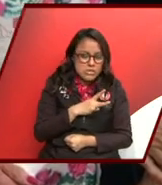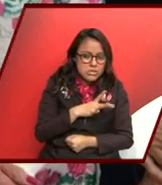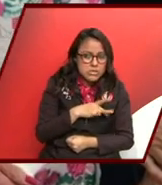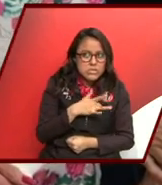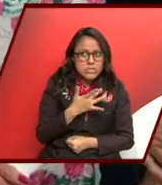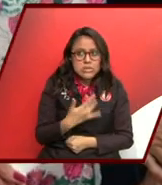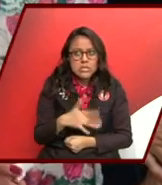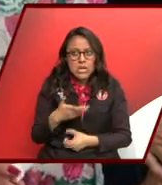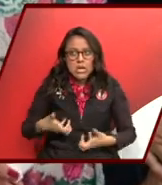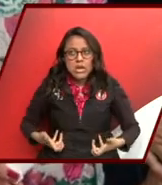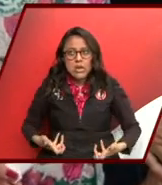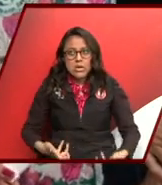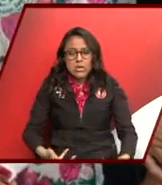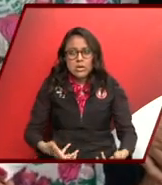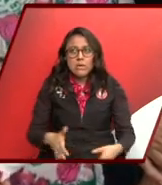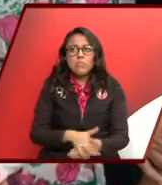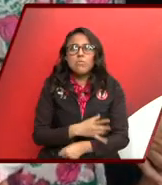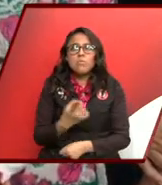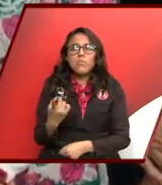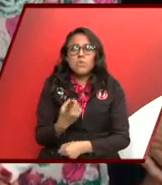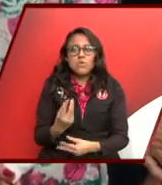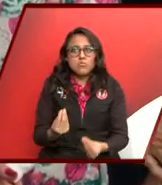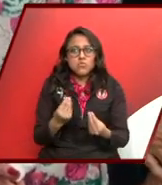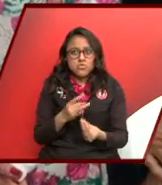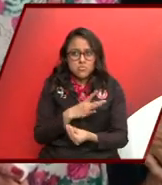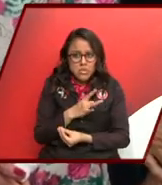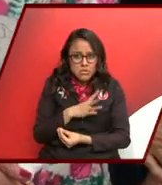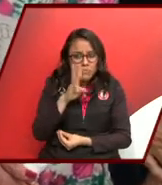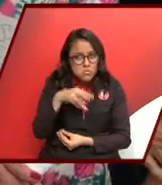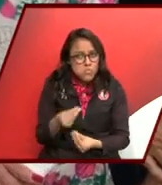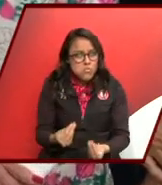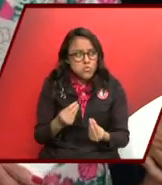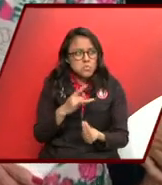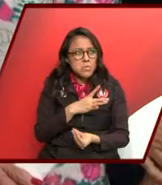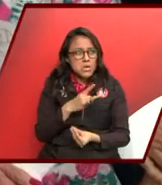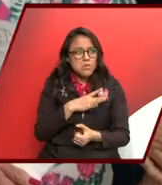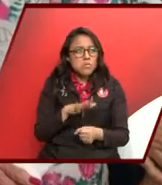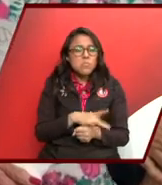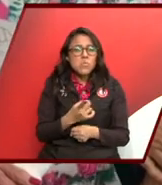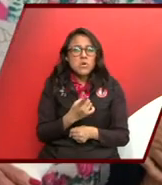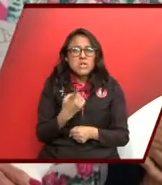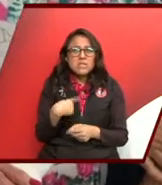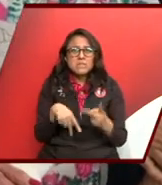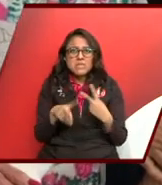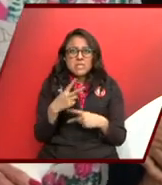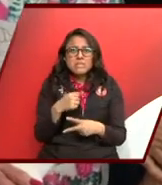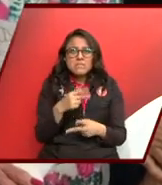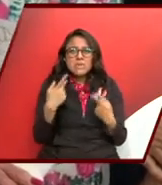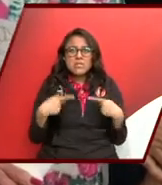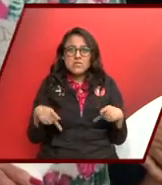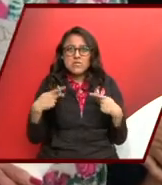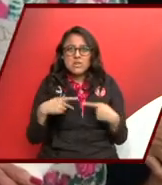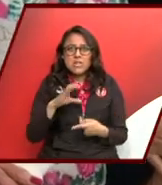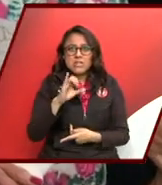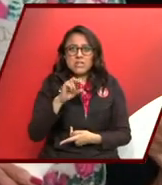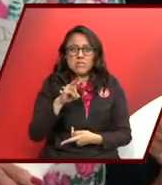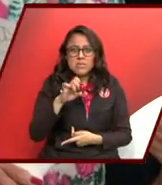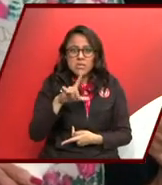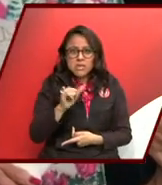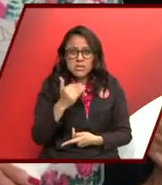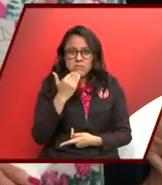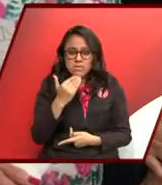de salir incluso a la calle. ¿Por qué? Tenemos mucho miedo que los civiles, que las personas que estén coludidas con